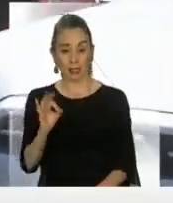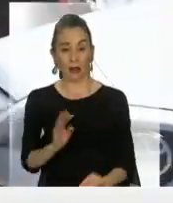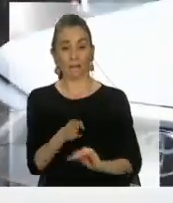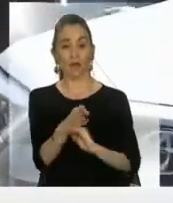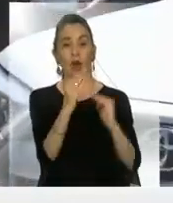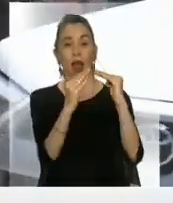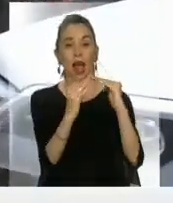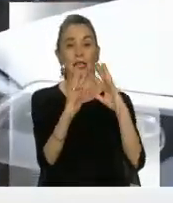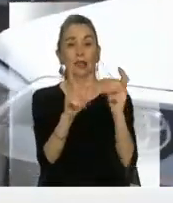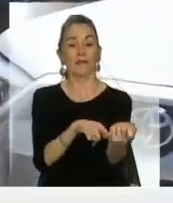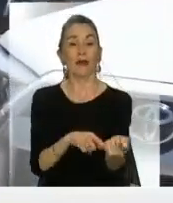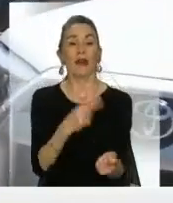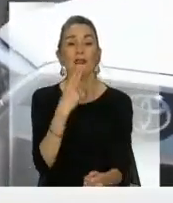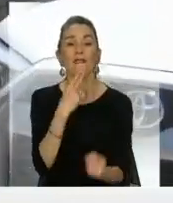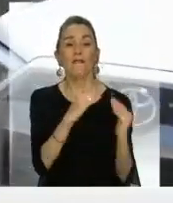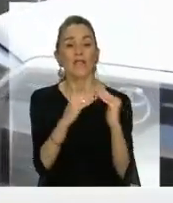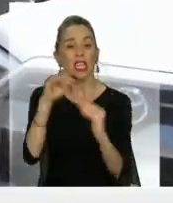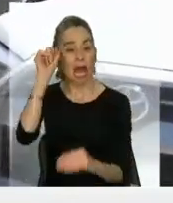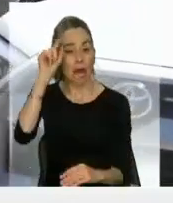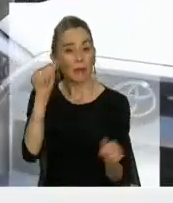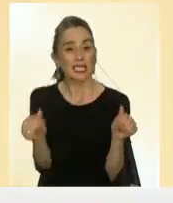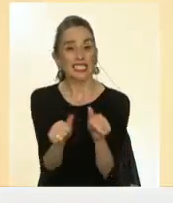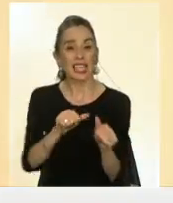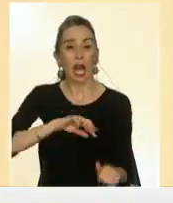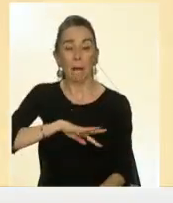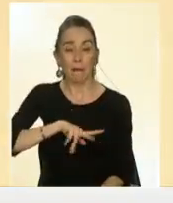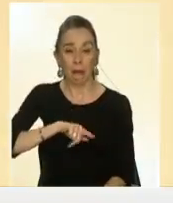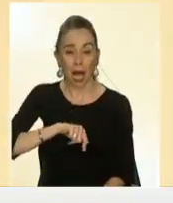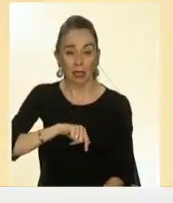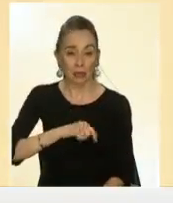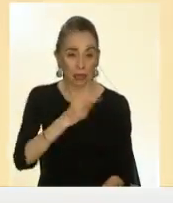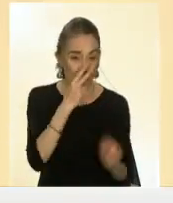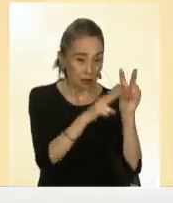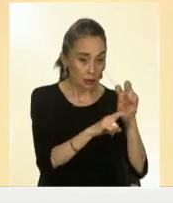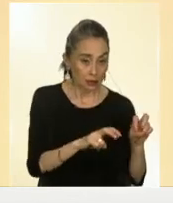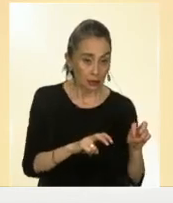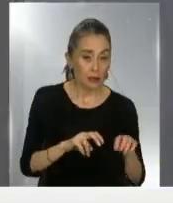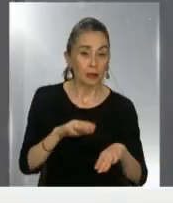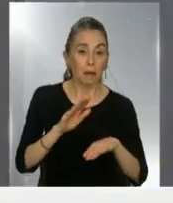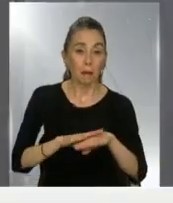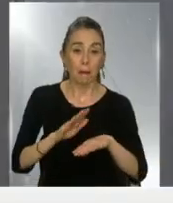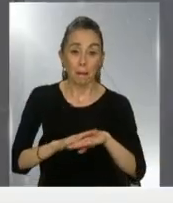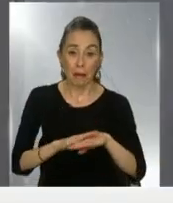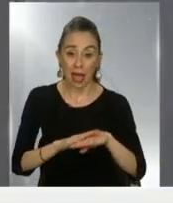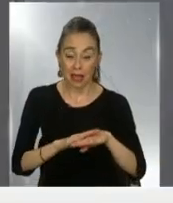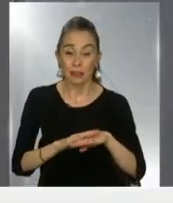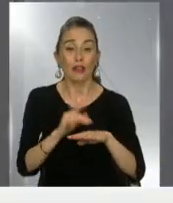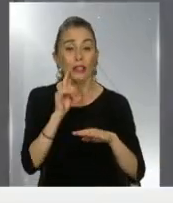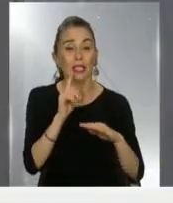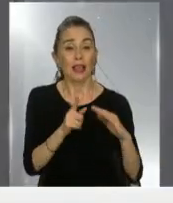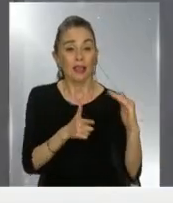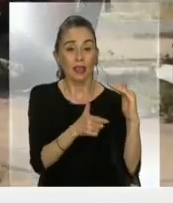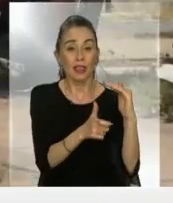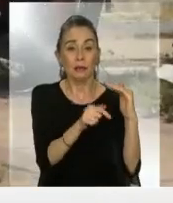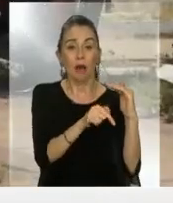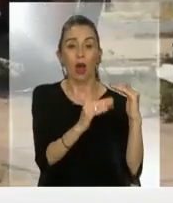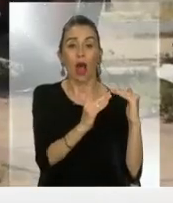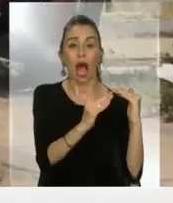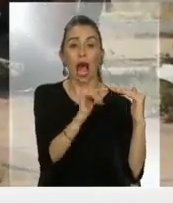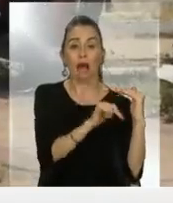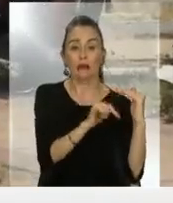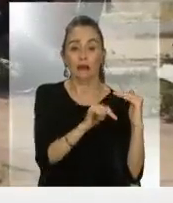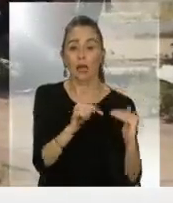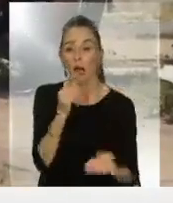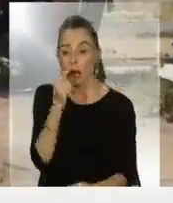de la familia ubicado en Villa Alemana, a metros de la plaza, donde se confirmó que el disparo se percutó al interior del domicilio. Se habrían